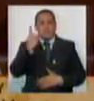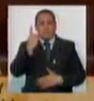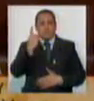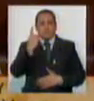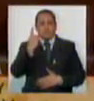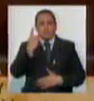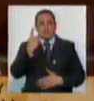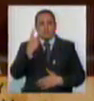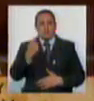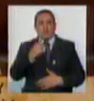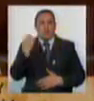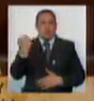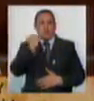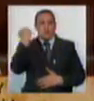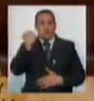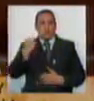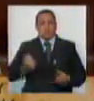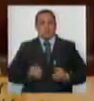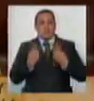instancia,